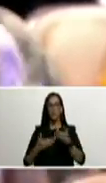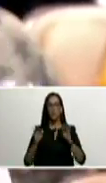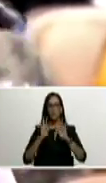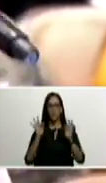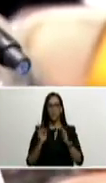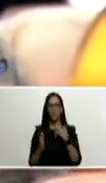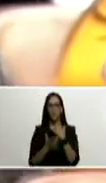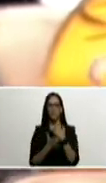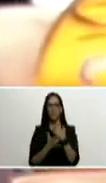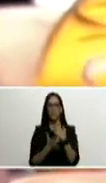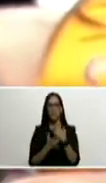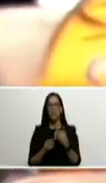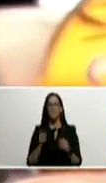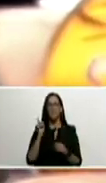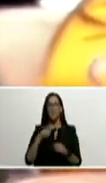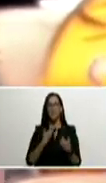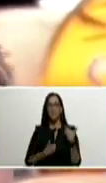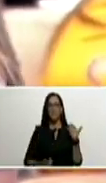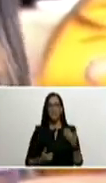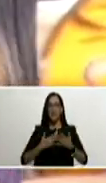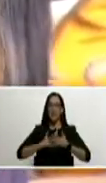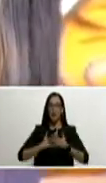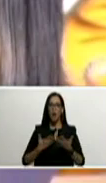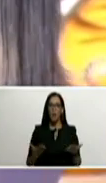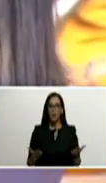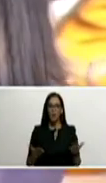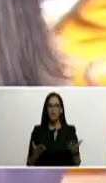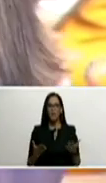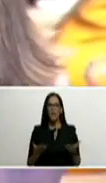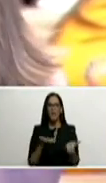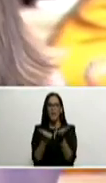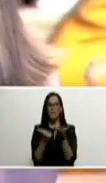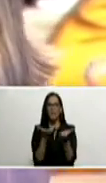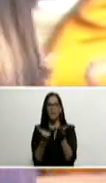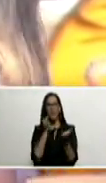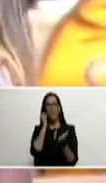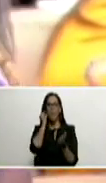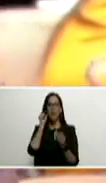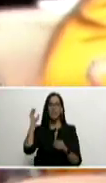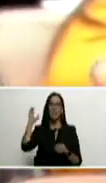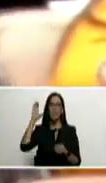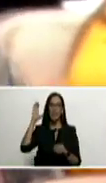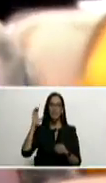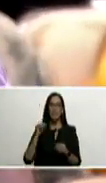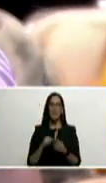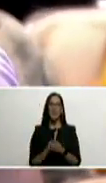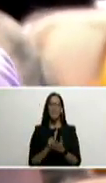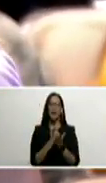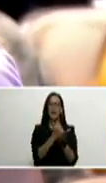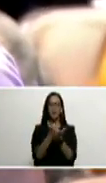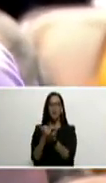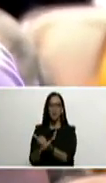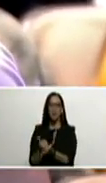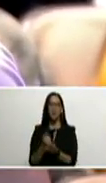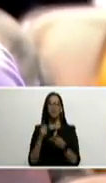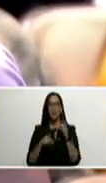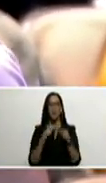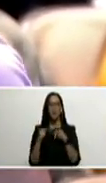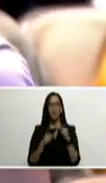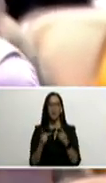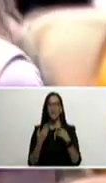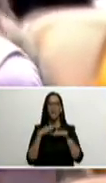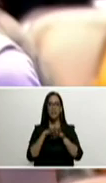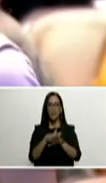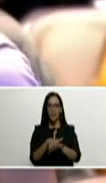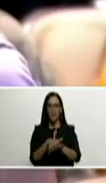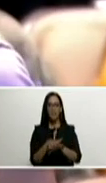electrónica. Pero a la vez, presidente, nos ponemos a la orden y al servicio de las mujeres de la patria para contribuir, para que sus productos sean